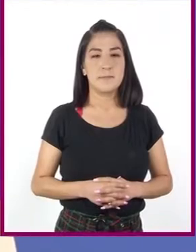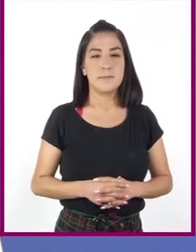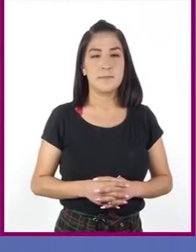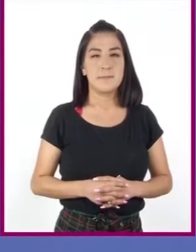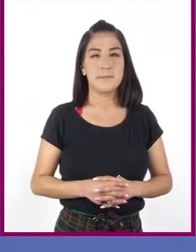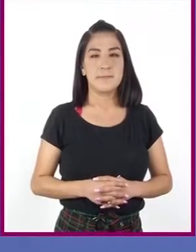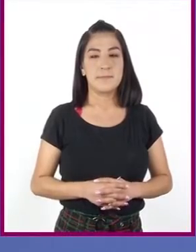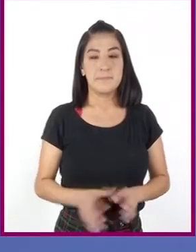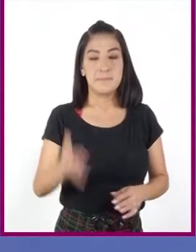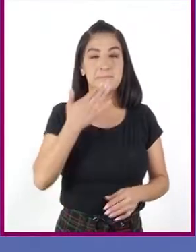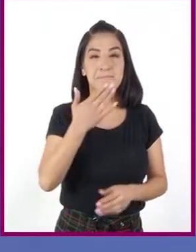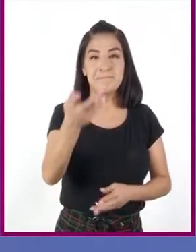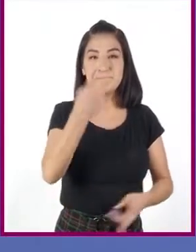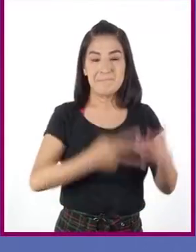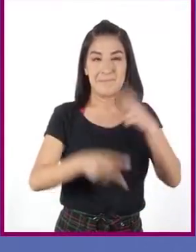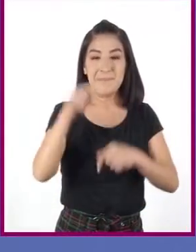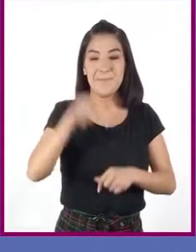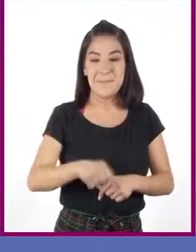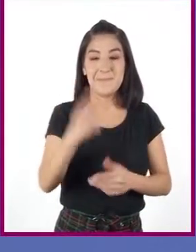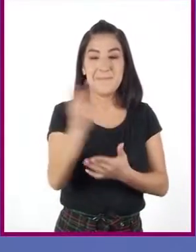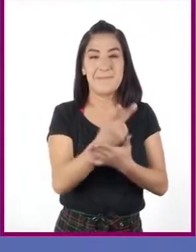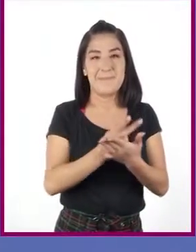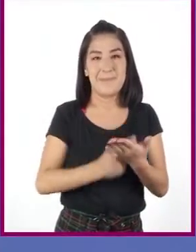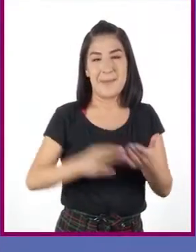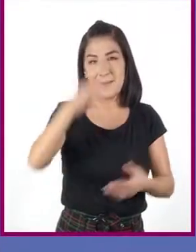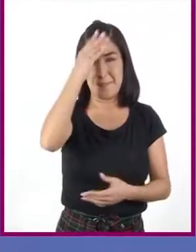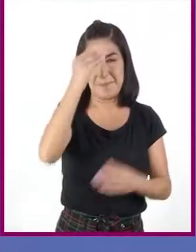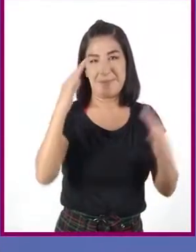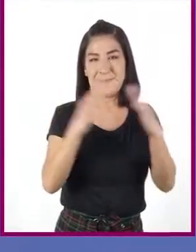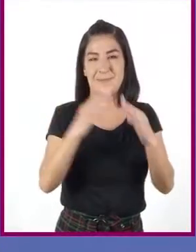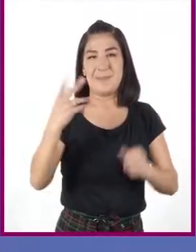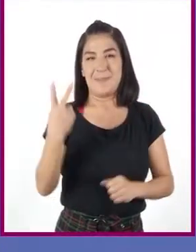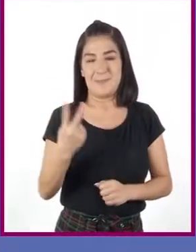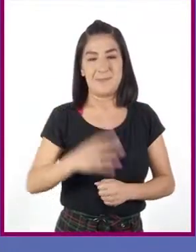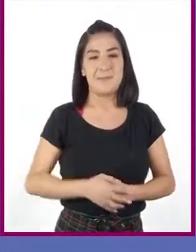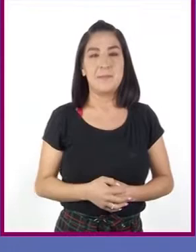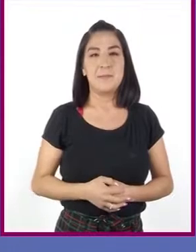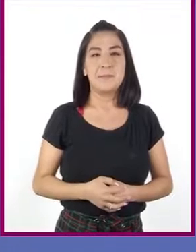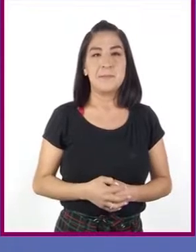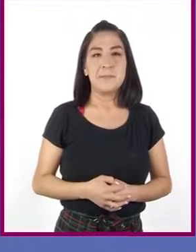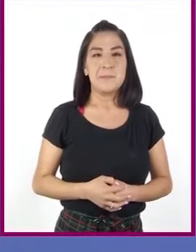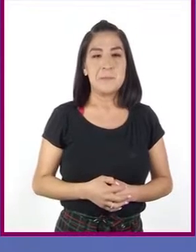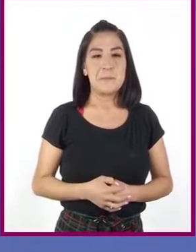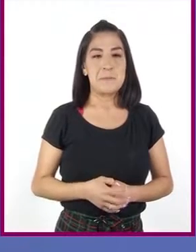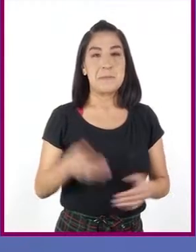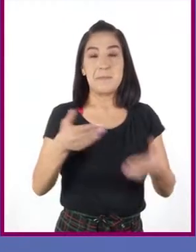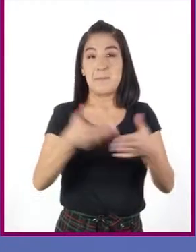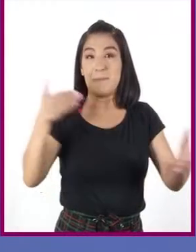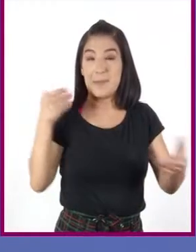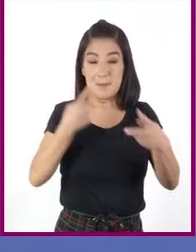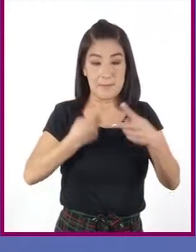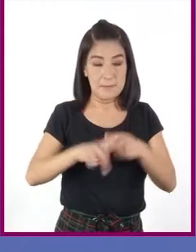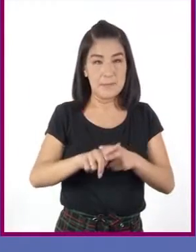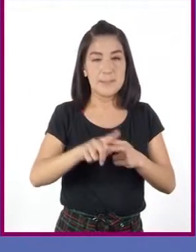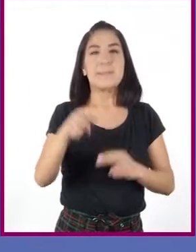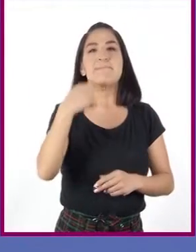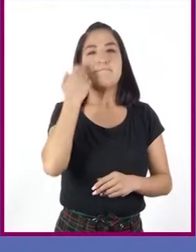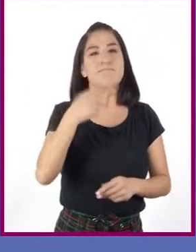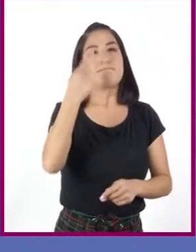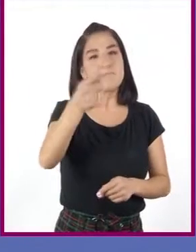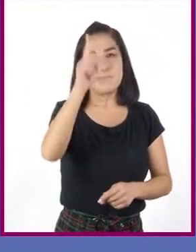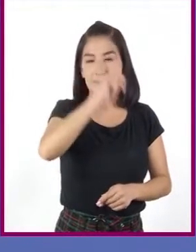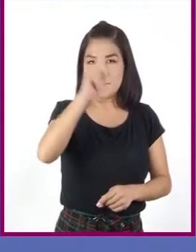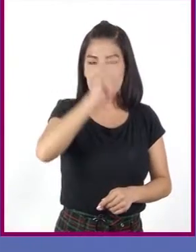Bienvenidas y bienvenidos a una emisión más de Aprende en Casa 2. Antes de iniciar, les quiero recordar que muchas enfermedades